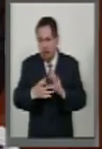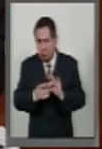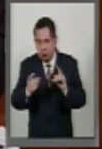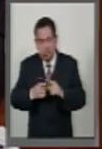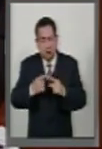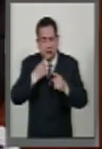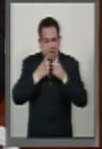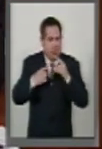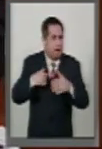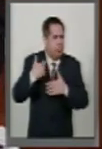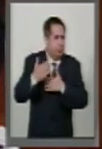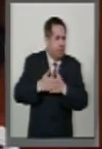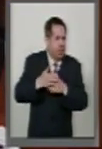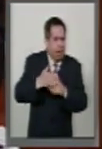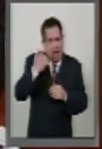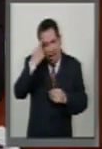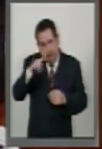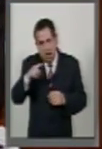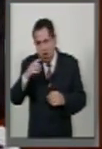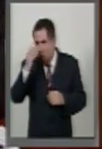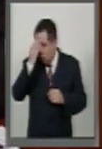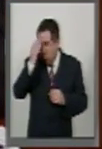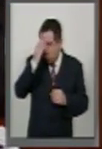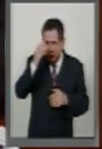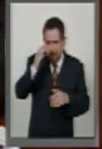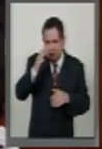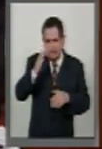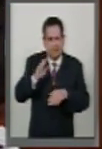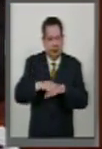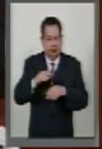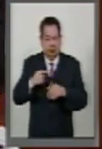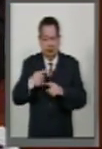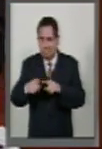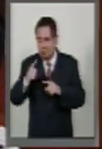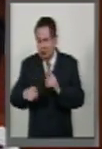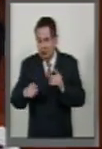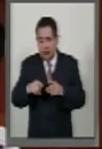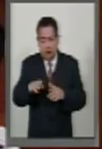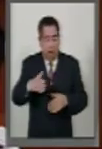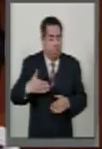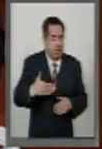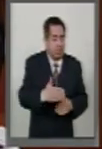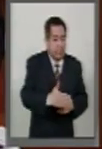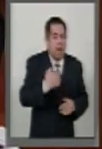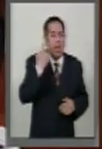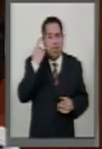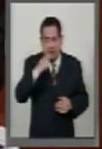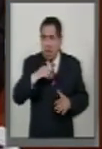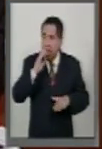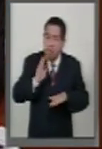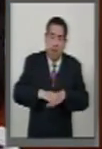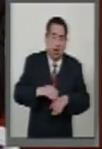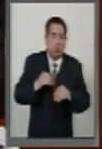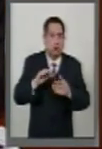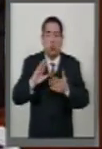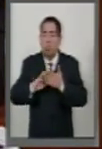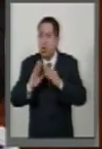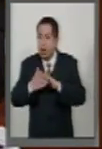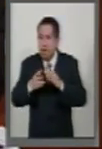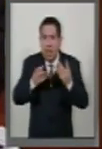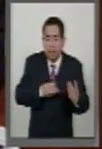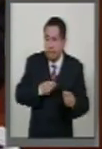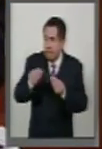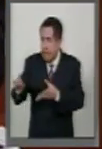como ampliar el conocimiento de estos métodos de pesca para que lleguen a más comunidades y pesquerías